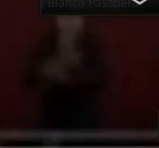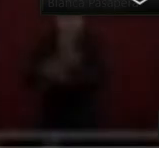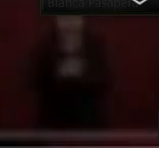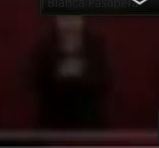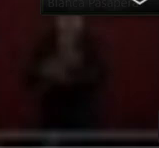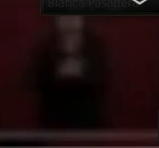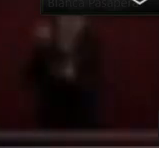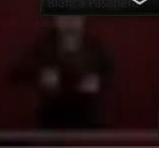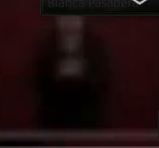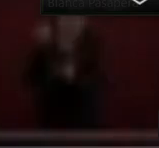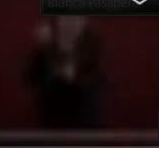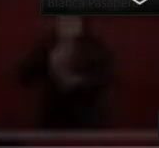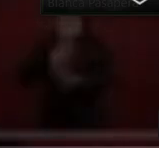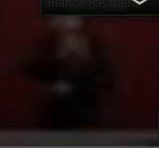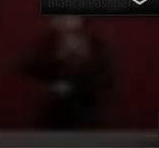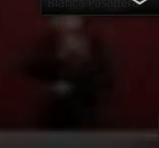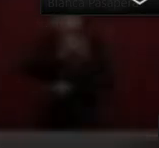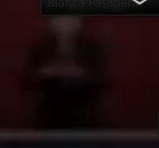pasó.